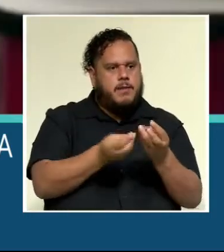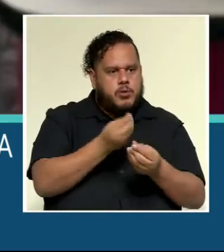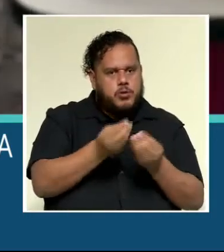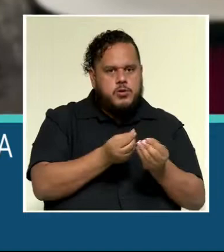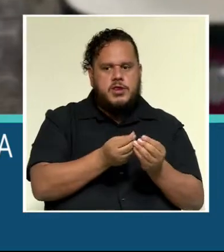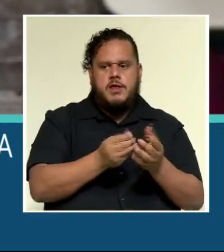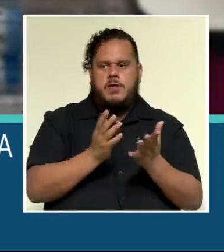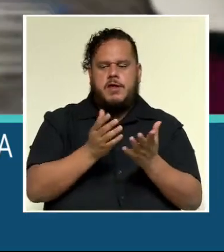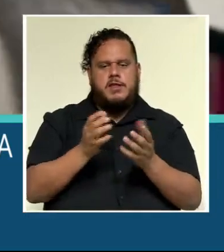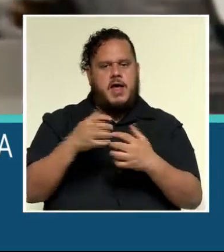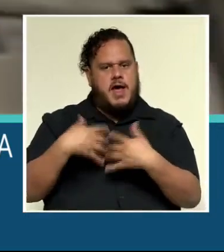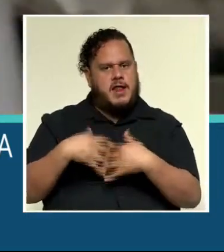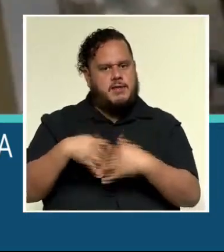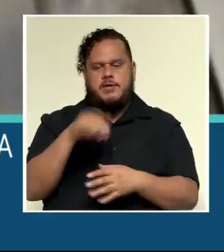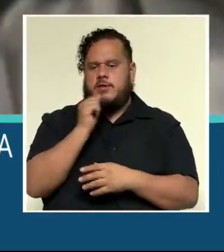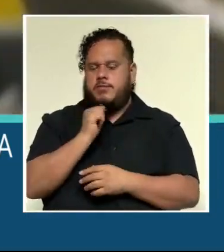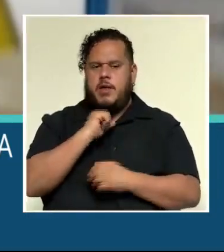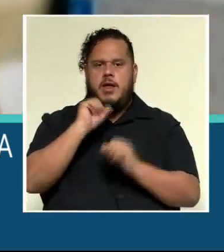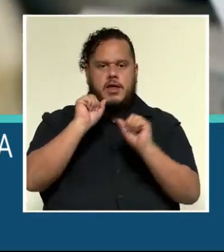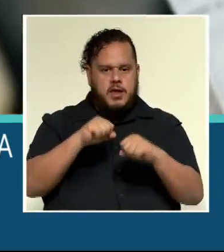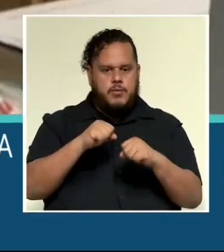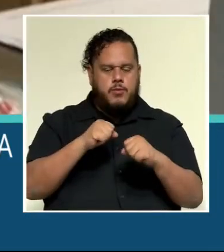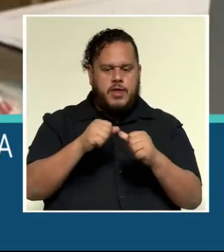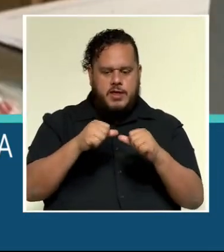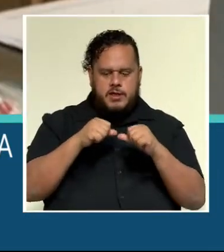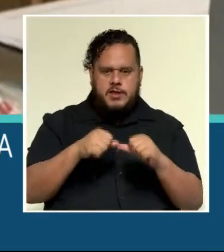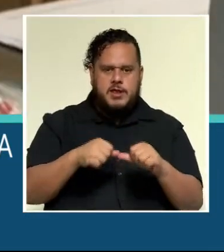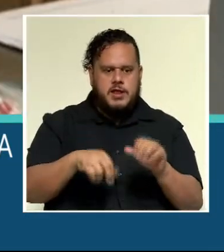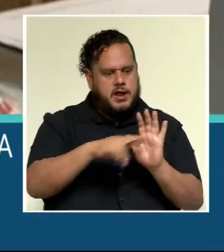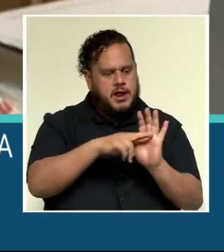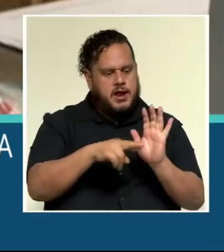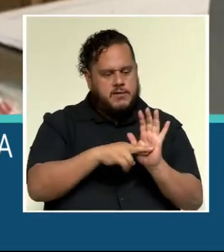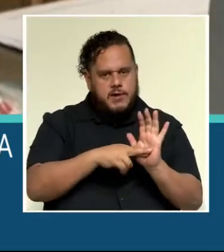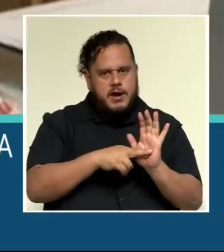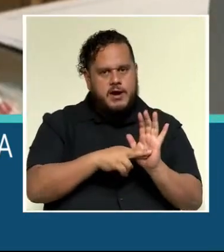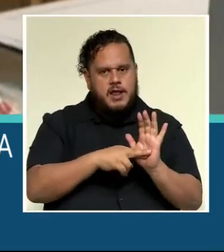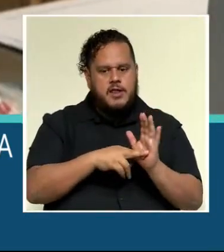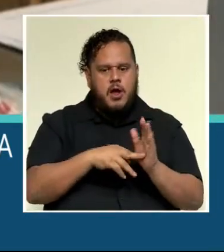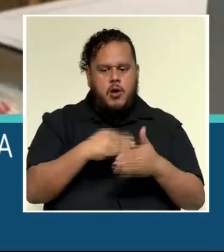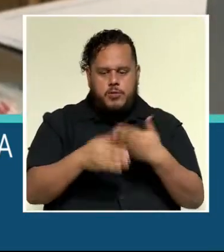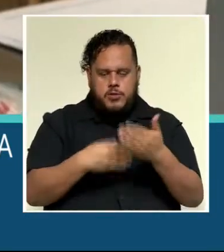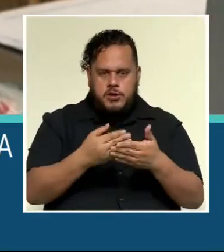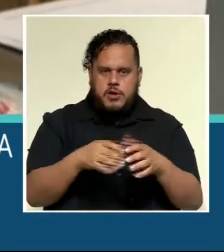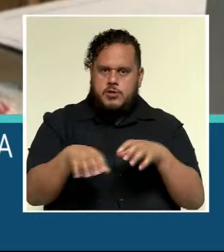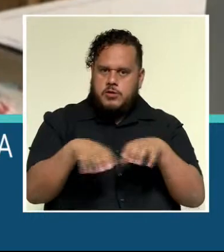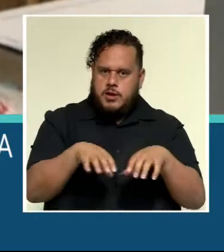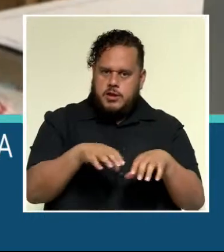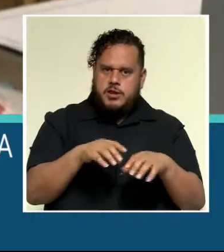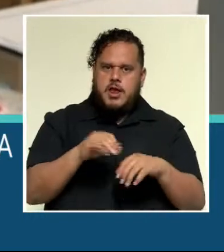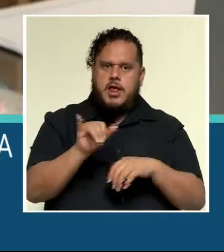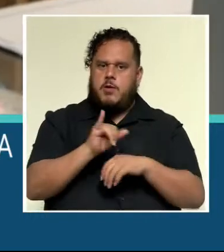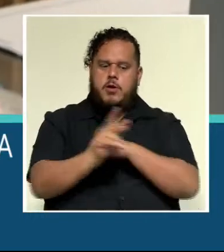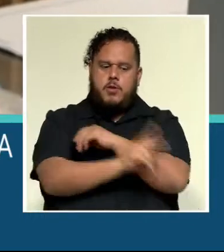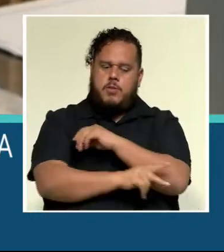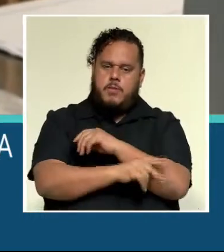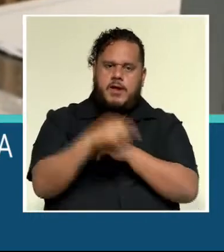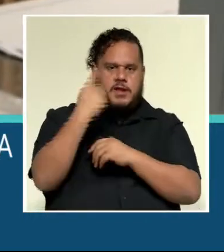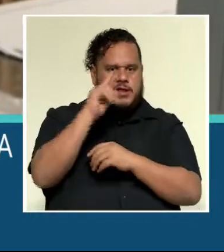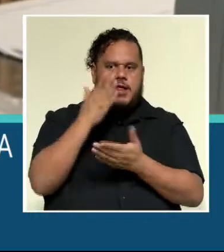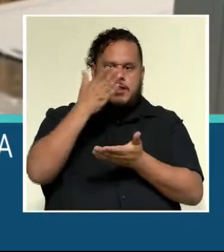tomar líneas de acción o cursos de acción que nos permita como país, en medio de este crecimiento